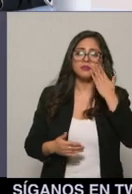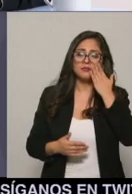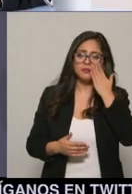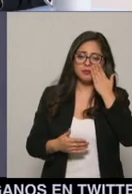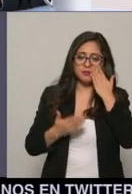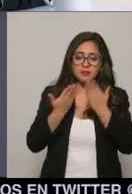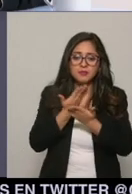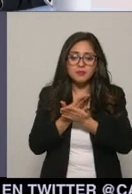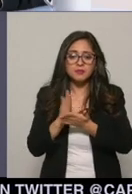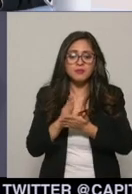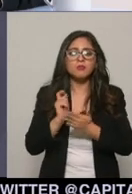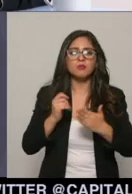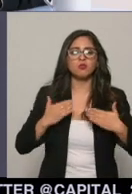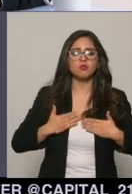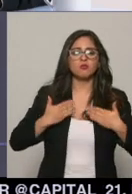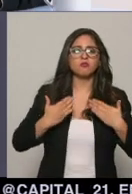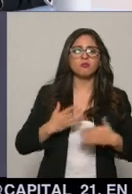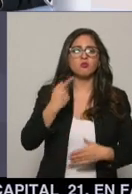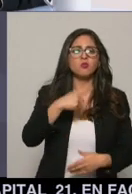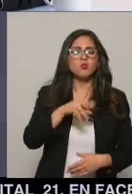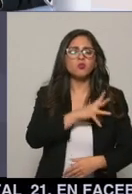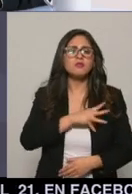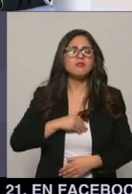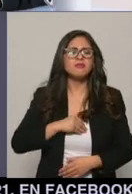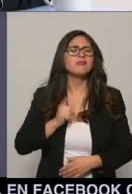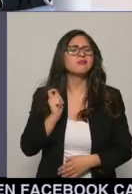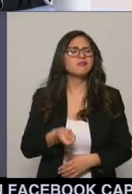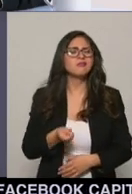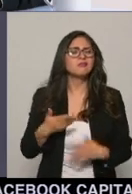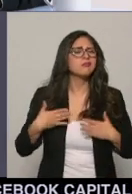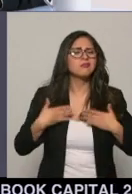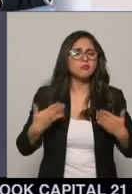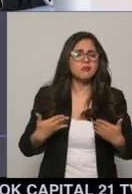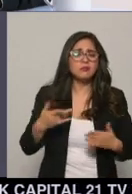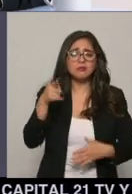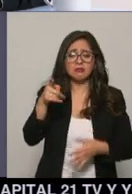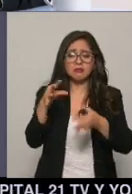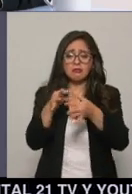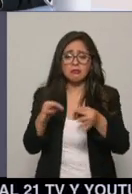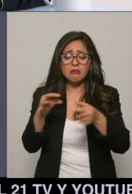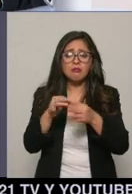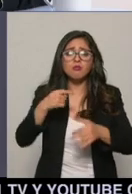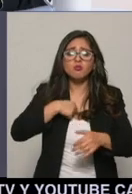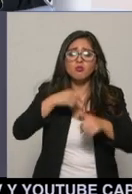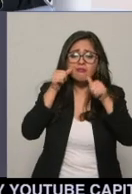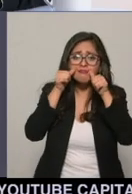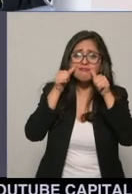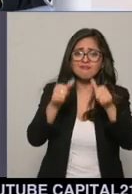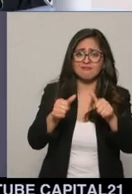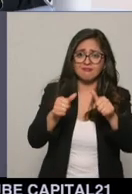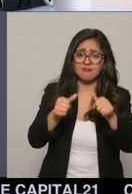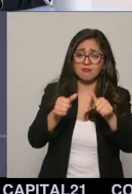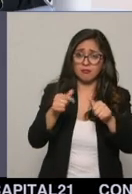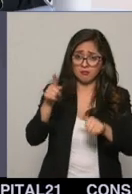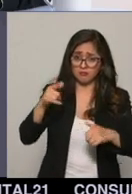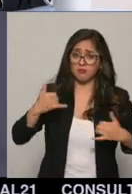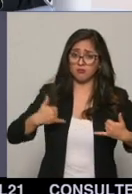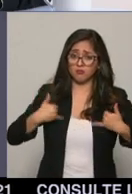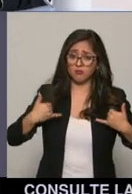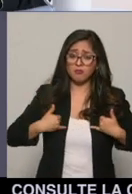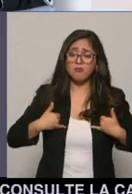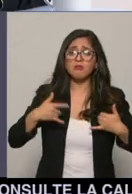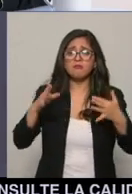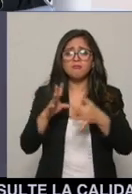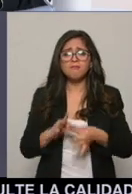sea, brindarle confianza a los hijos significa que los escuchemos. Los hijos adolescentes nos